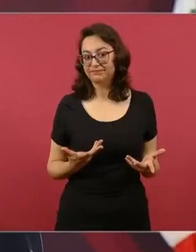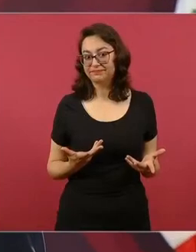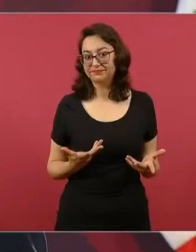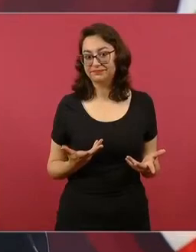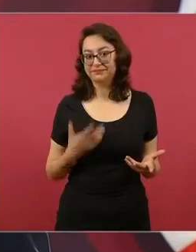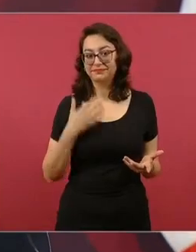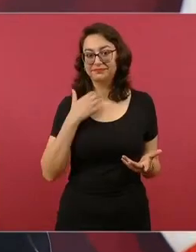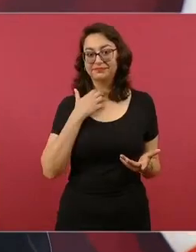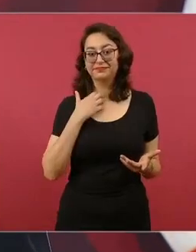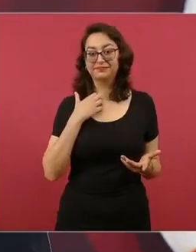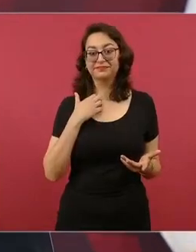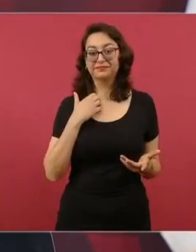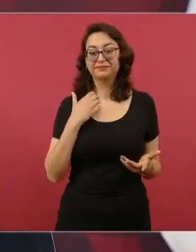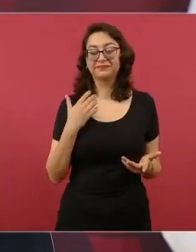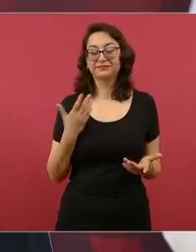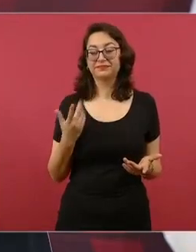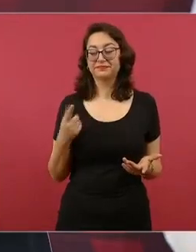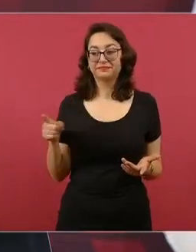a la